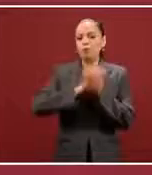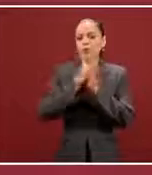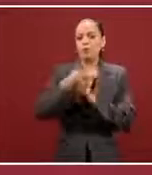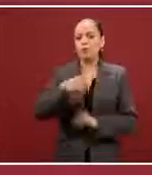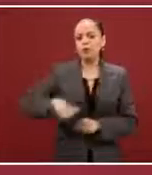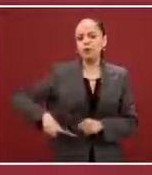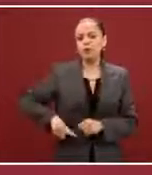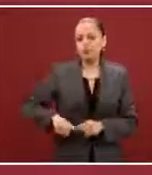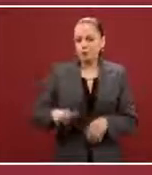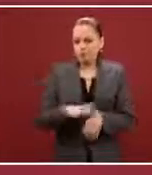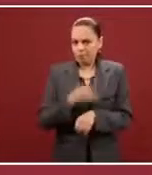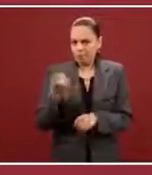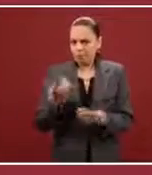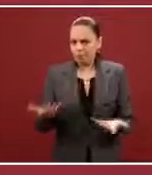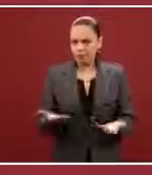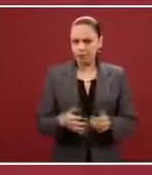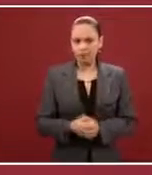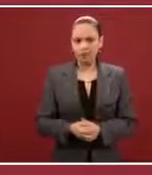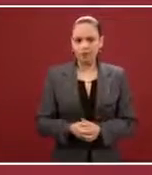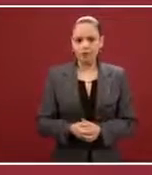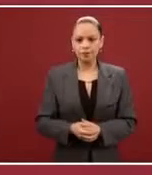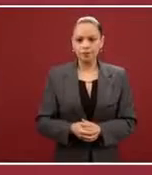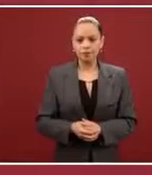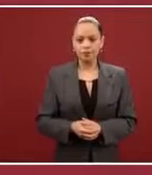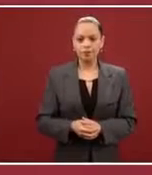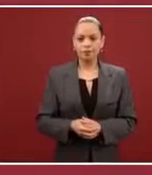Por solo mencionar un tema.